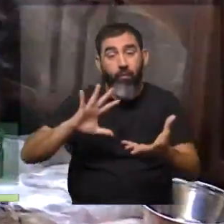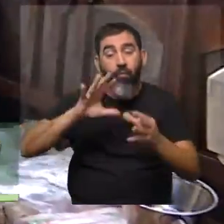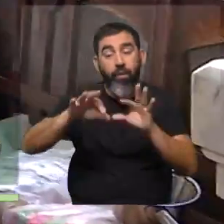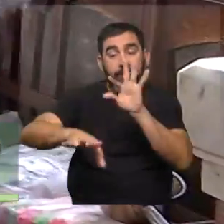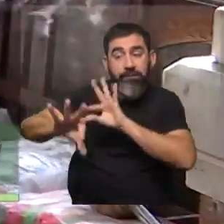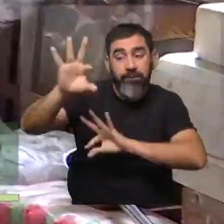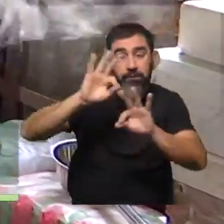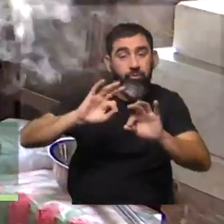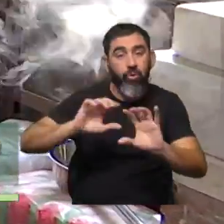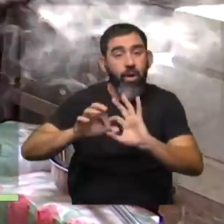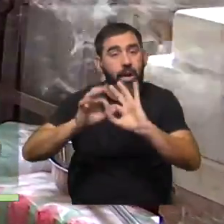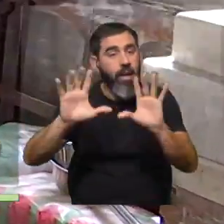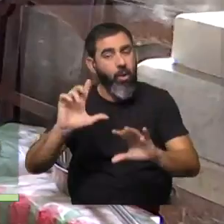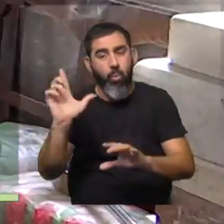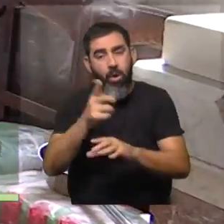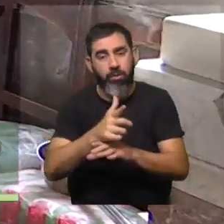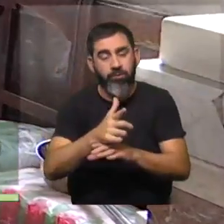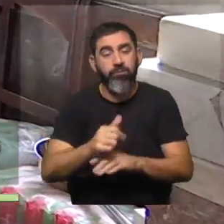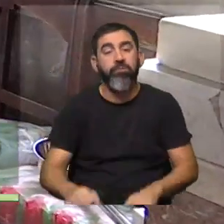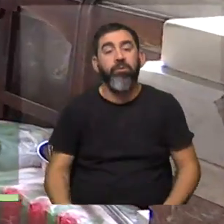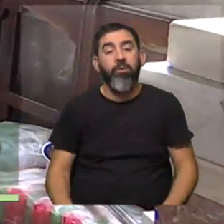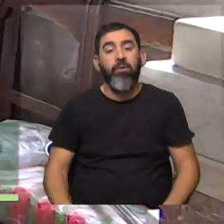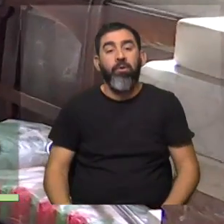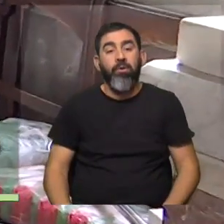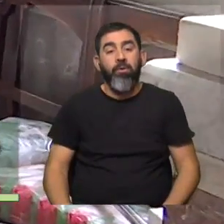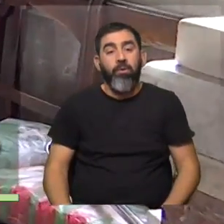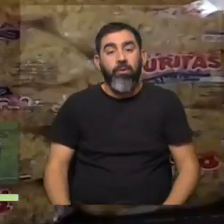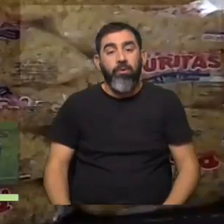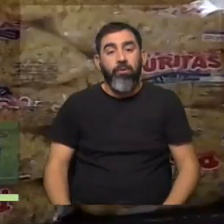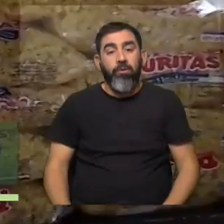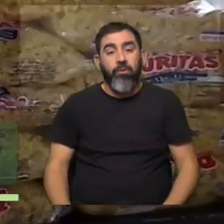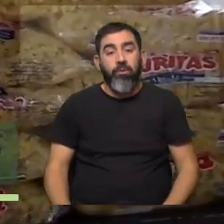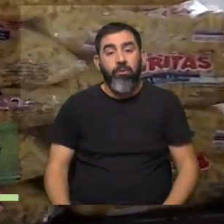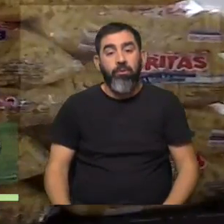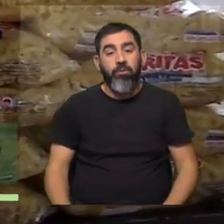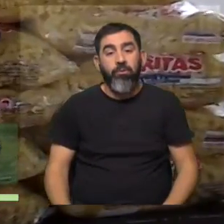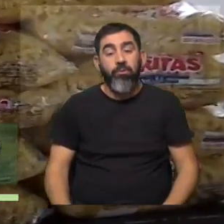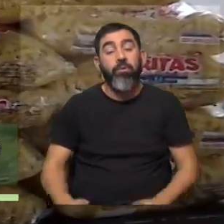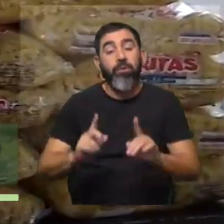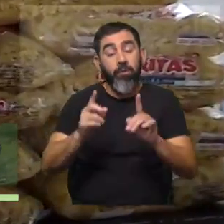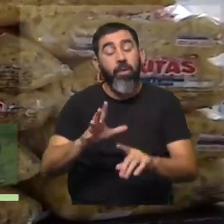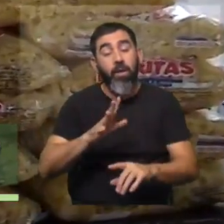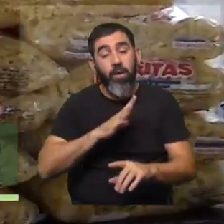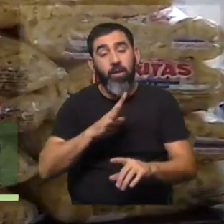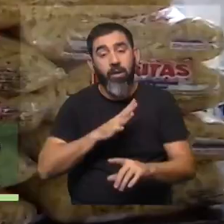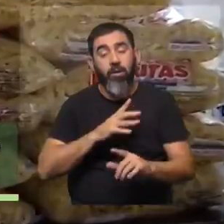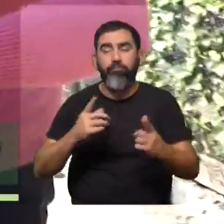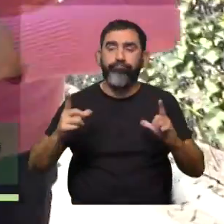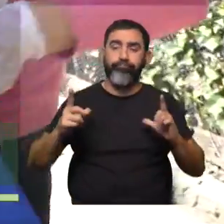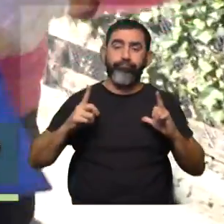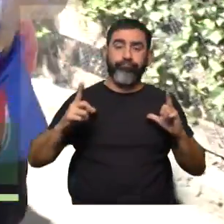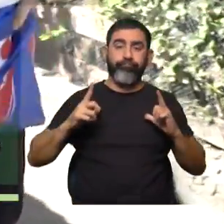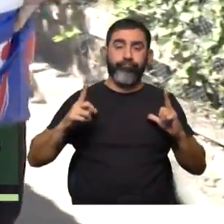de selección no están claras lo que nosotros vemos es que también están habiendo muchas esperas